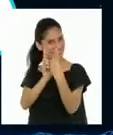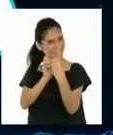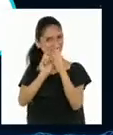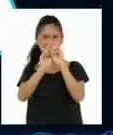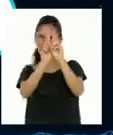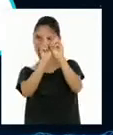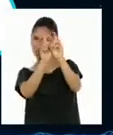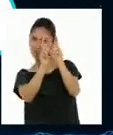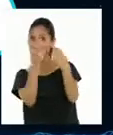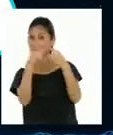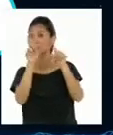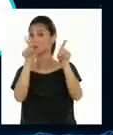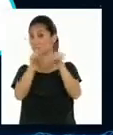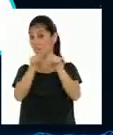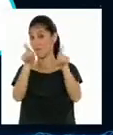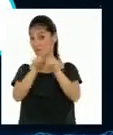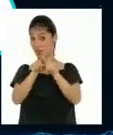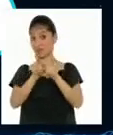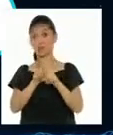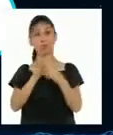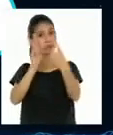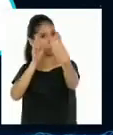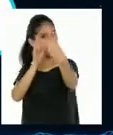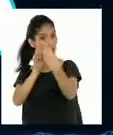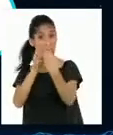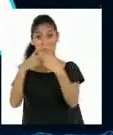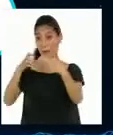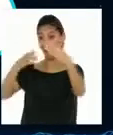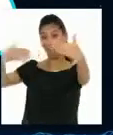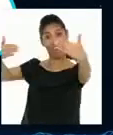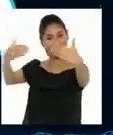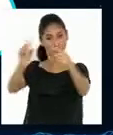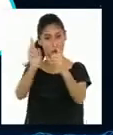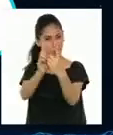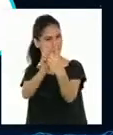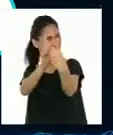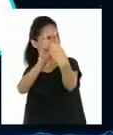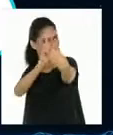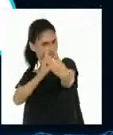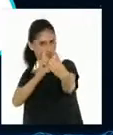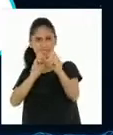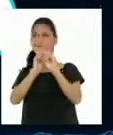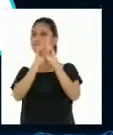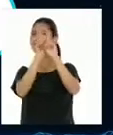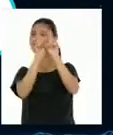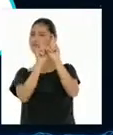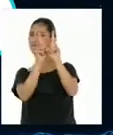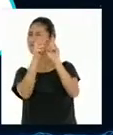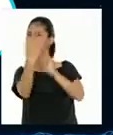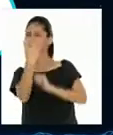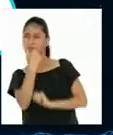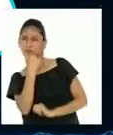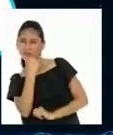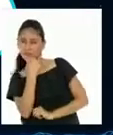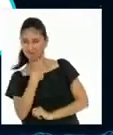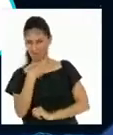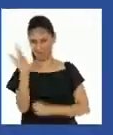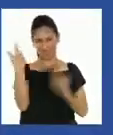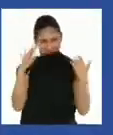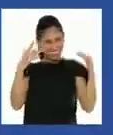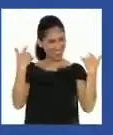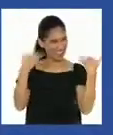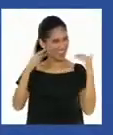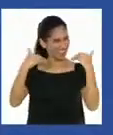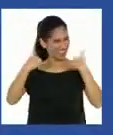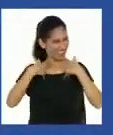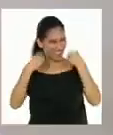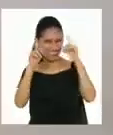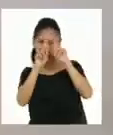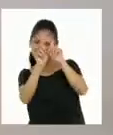las medidas de bioseguridad y distanciamiento. Creo que ya tengo las preguntas.